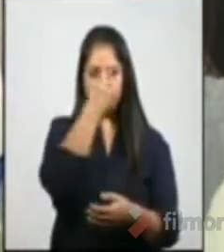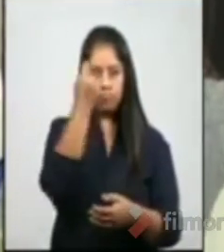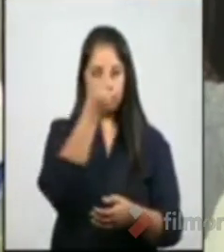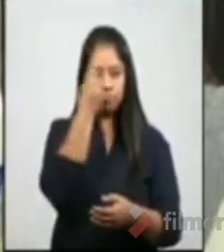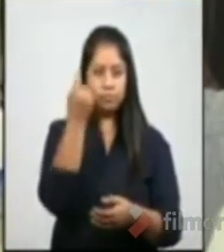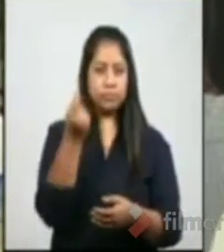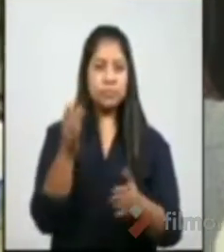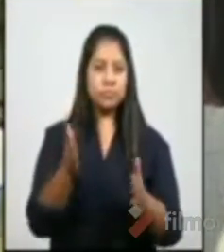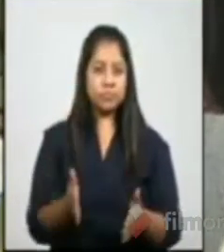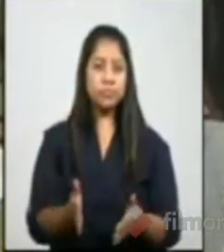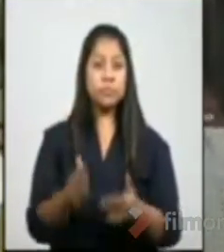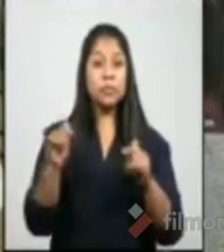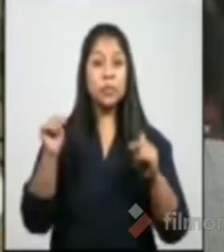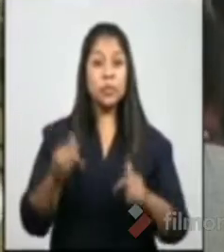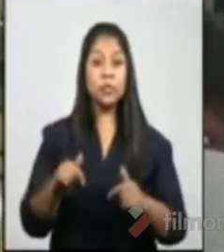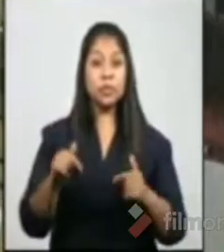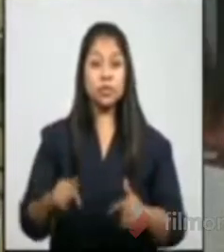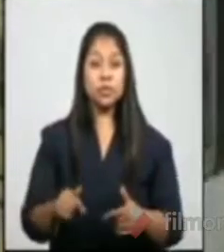Hoy,